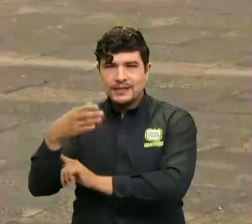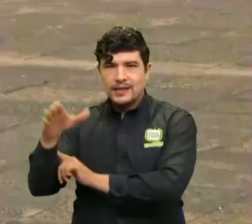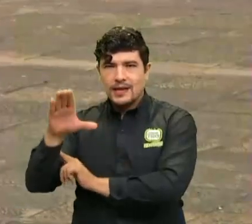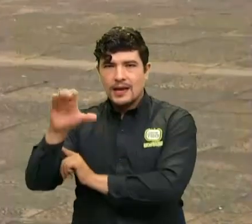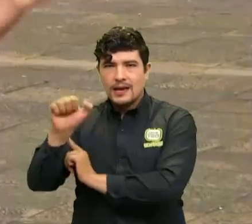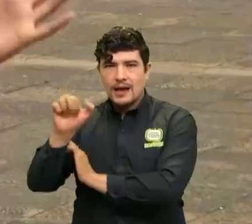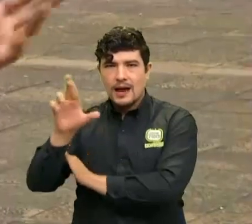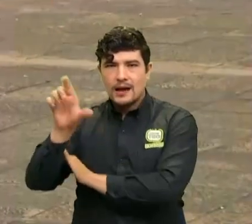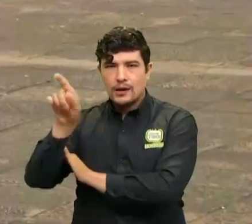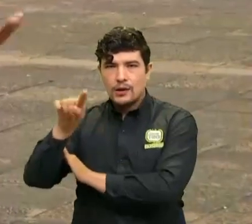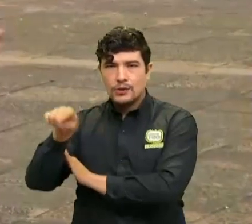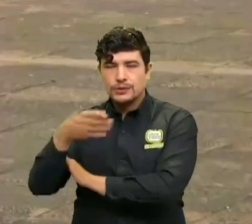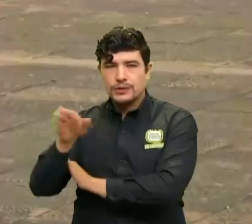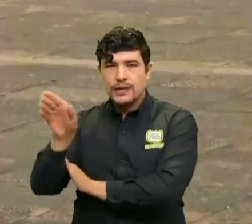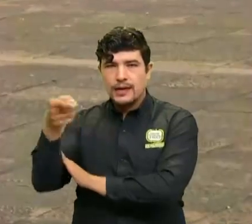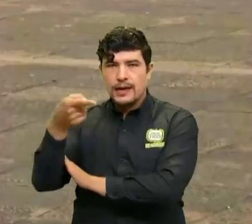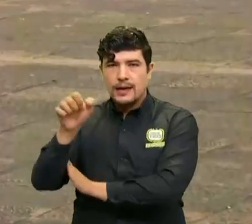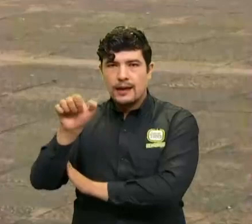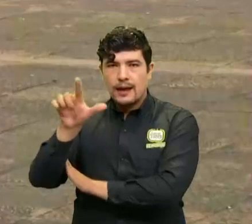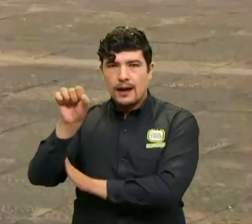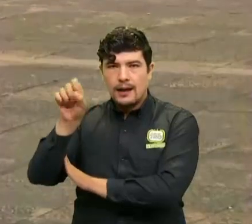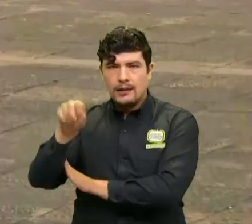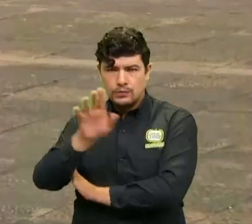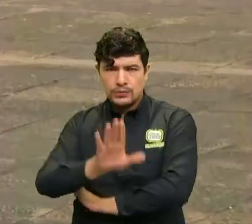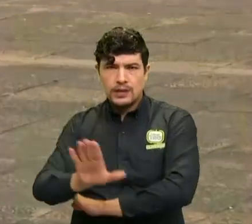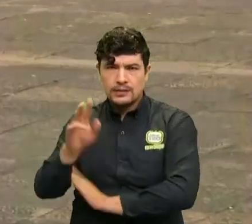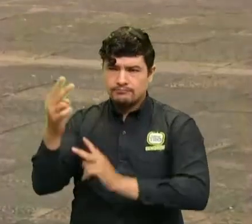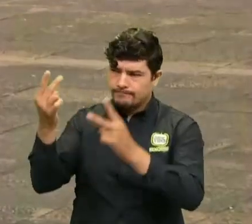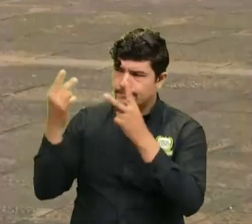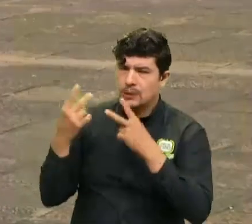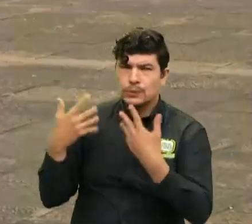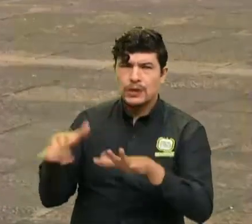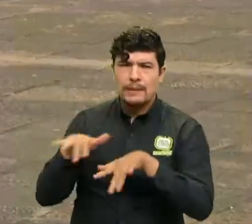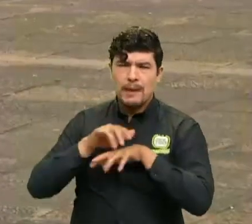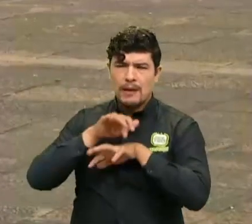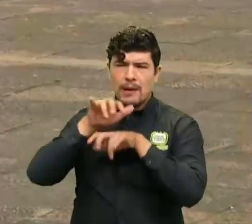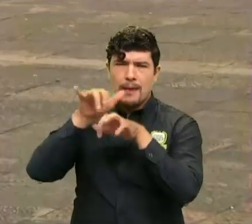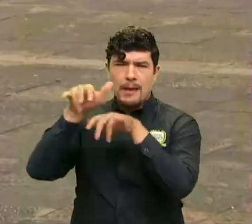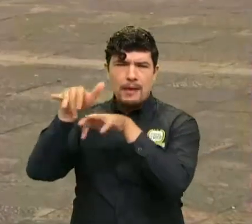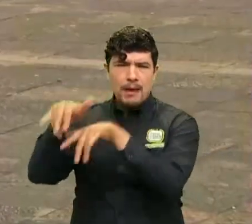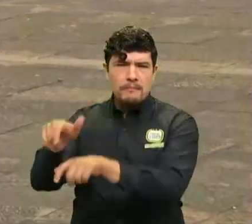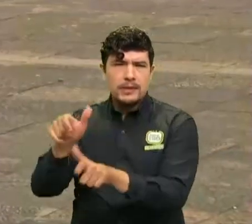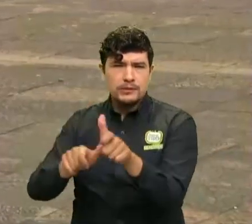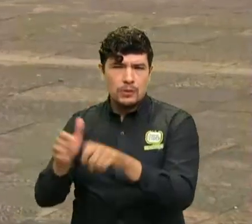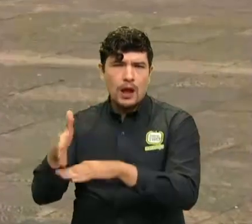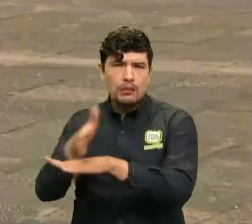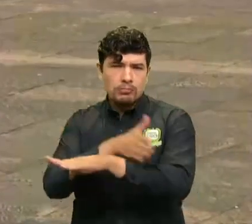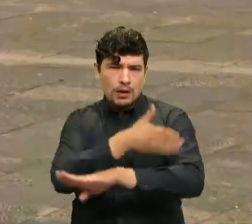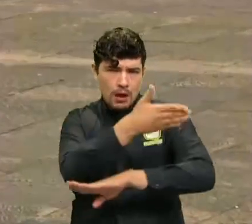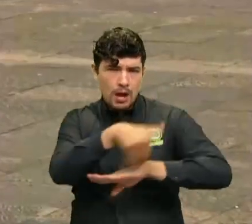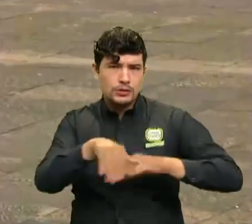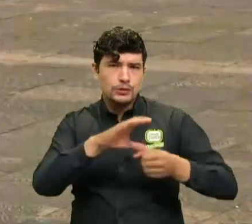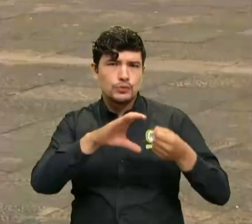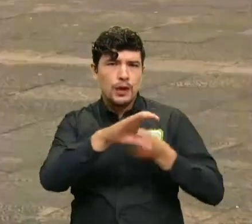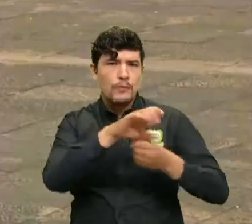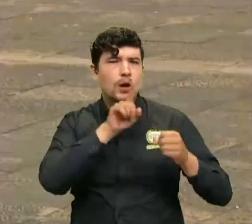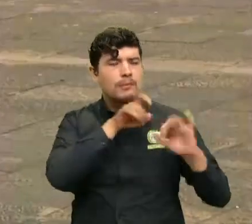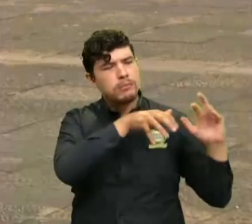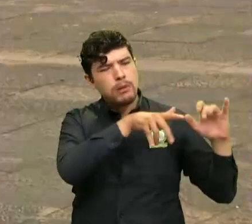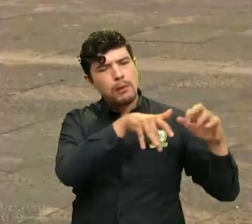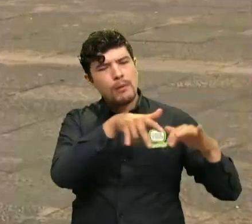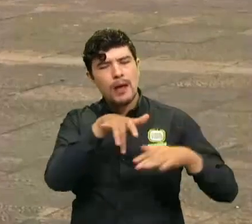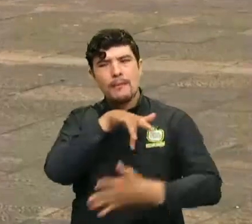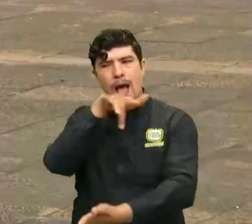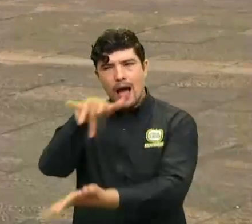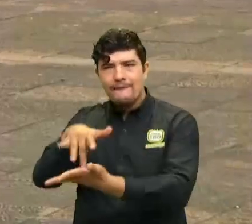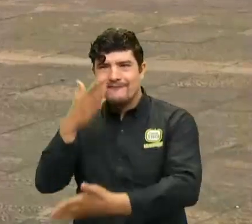mi espalda, ya se encuentran cientos de personas que se han movilizado por las diferentes calles de la ciudad. Hay que destacar un punto muy importante